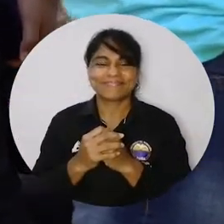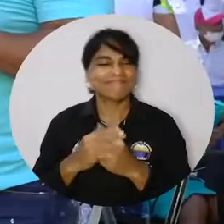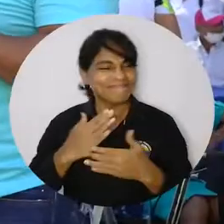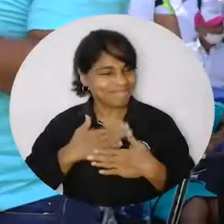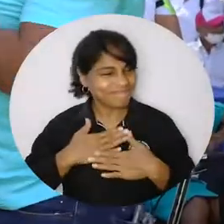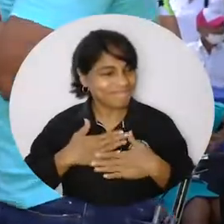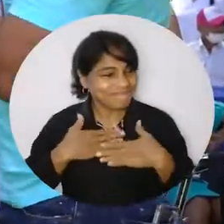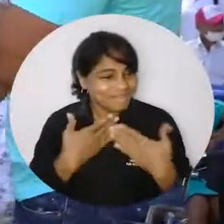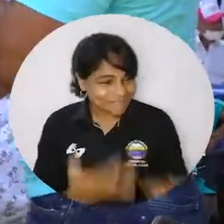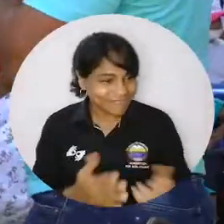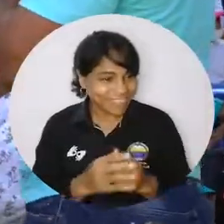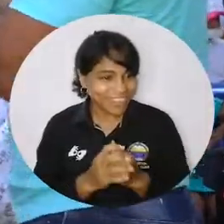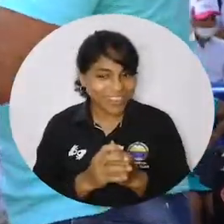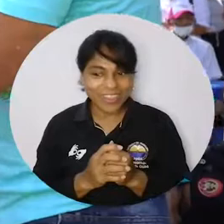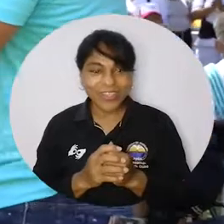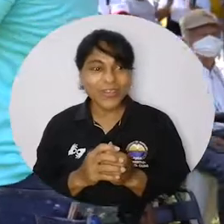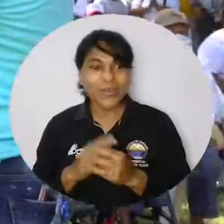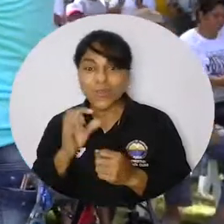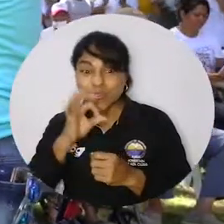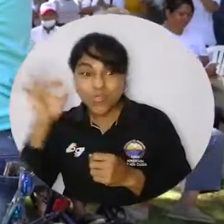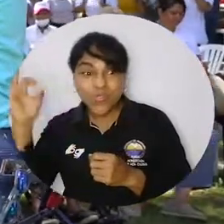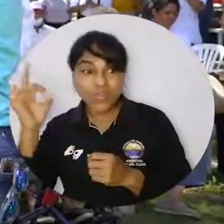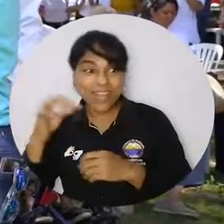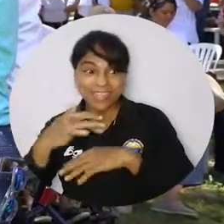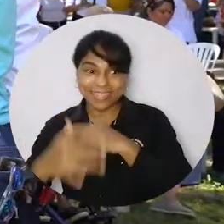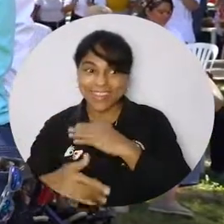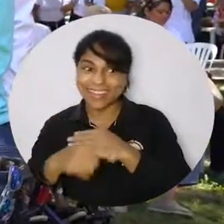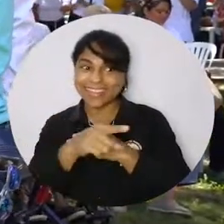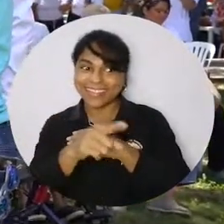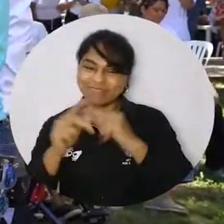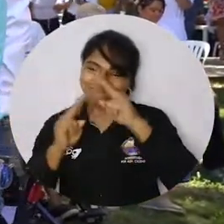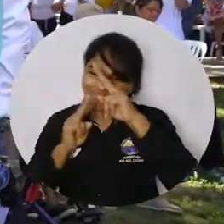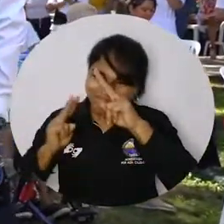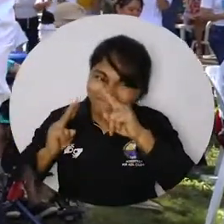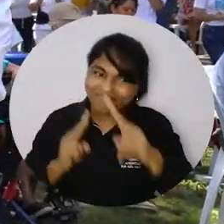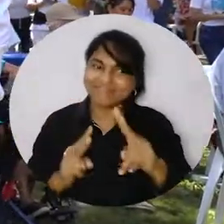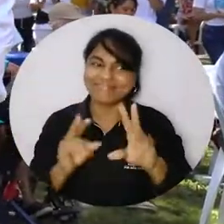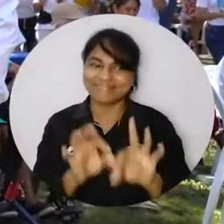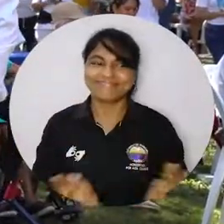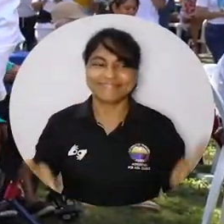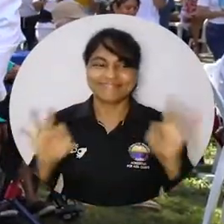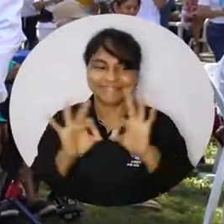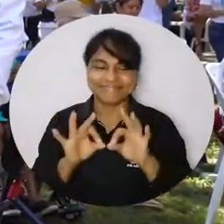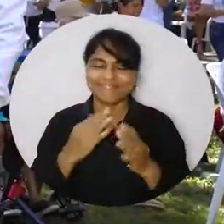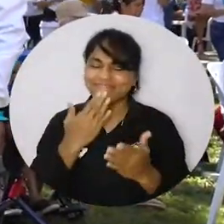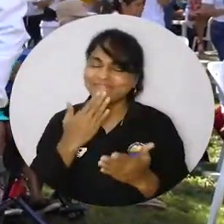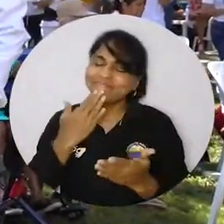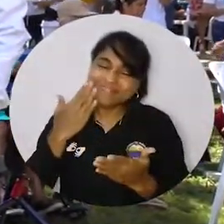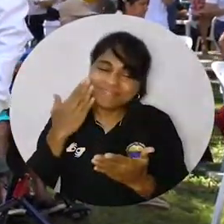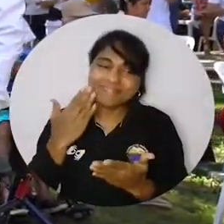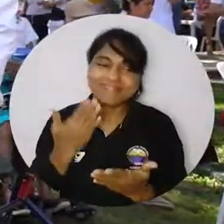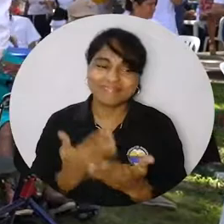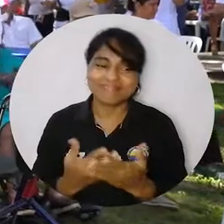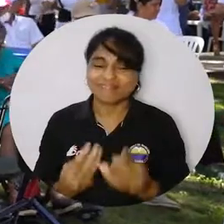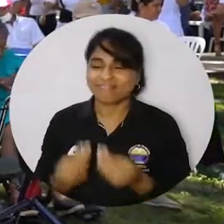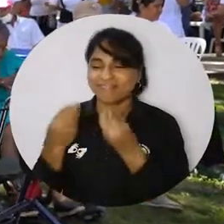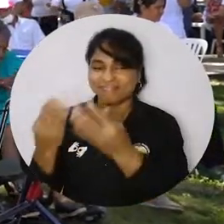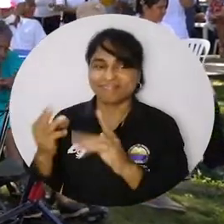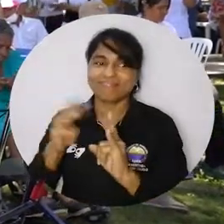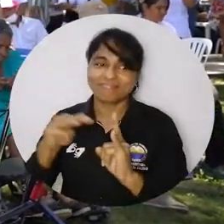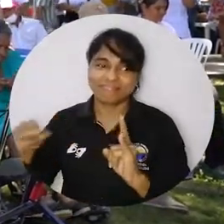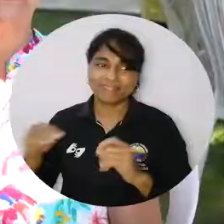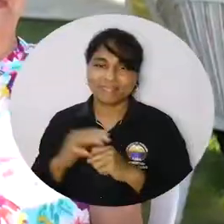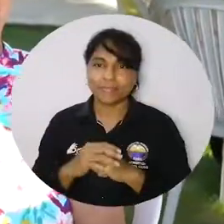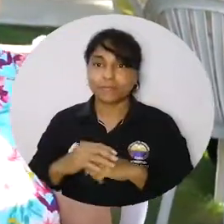profesores. Felicitaciones, don Carlos. Oiga, nunca es tarde para reconocer el aporte de nuestra gente. Gracias, profesor Carlos, por todo su aporte a